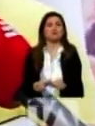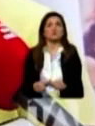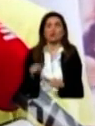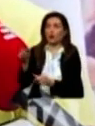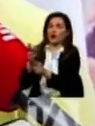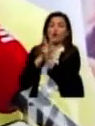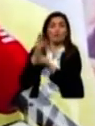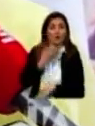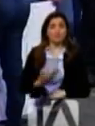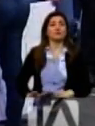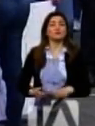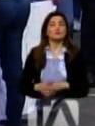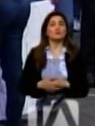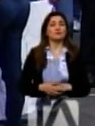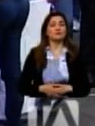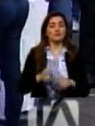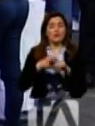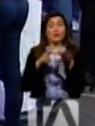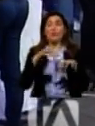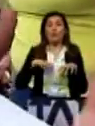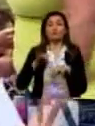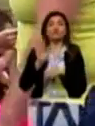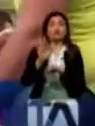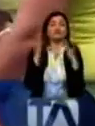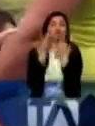den una respuesta el señor presidente. Desde otras provincias llegará su